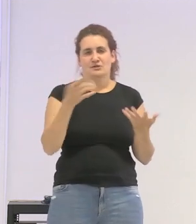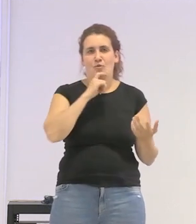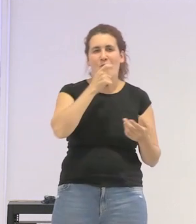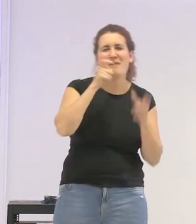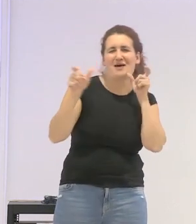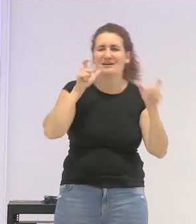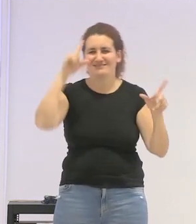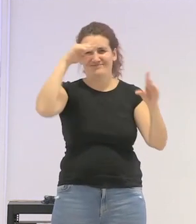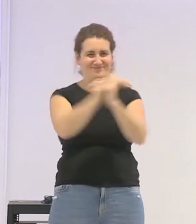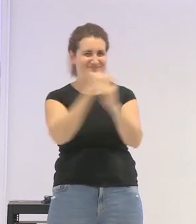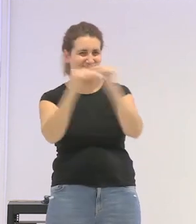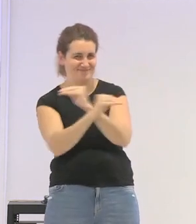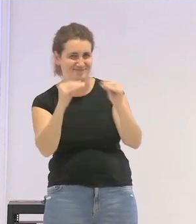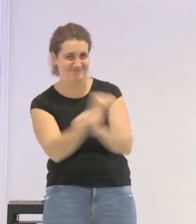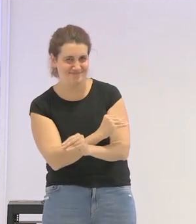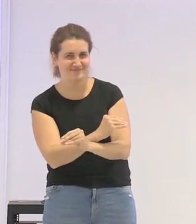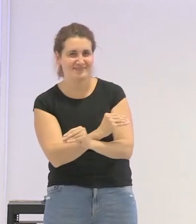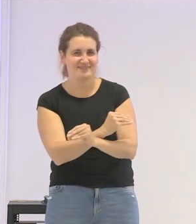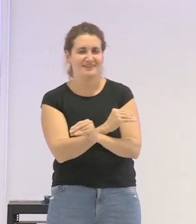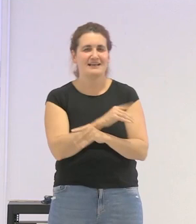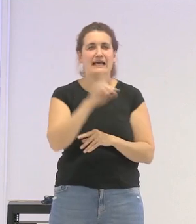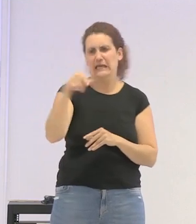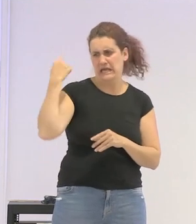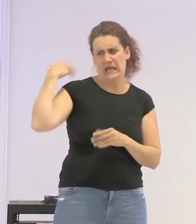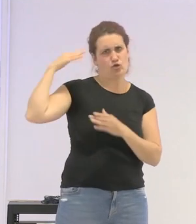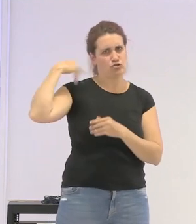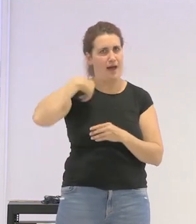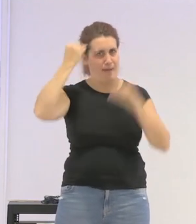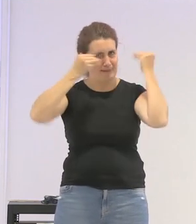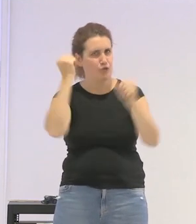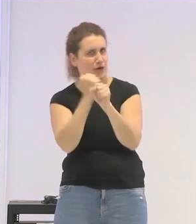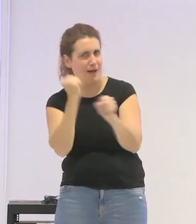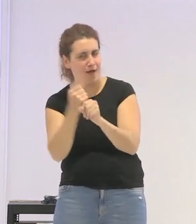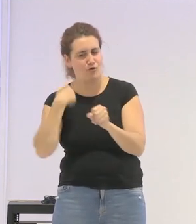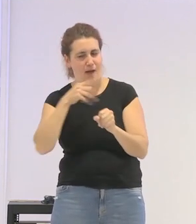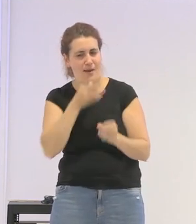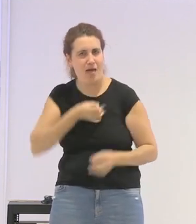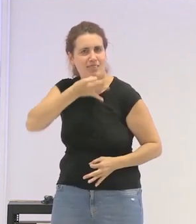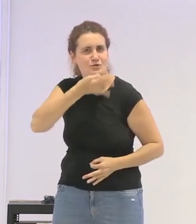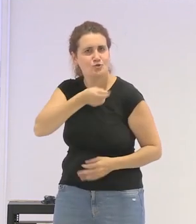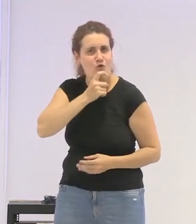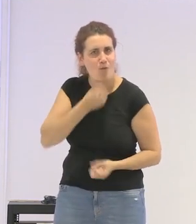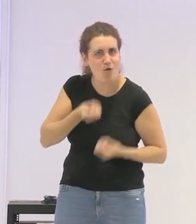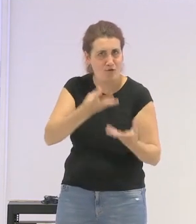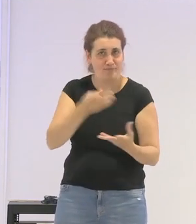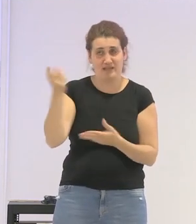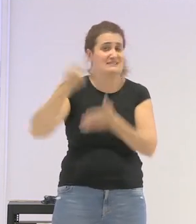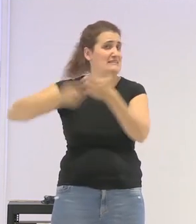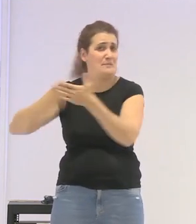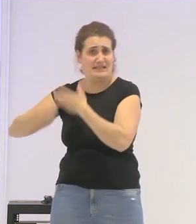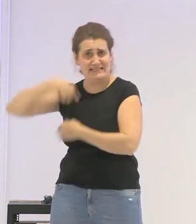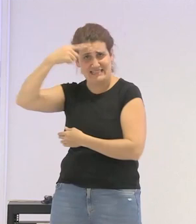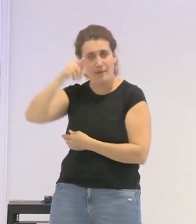elementos discursivamente, digamos, que sí que lo tienen muy trabajado. Bueno, parte del éxito, yo creo, de estas extremas derechas es